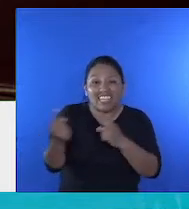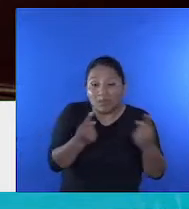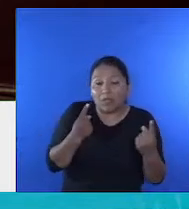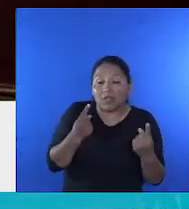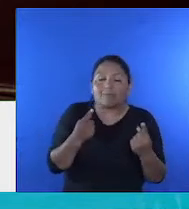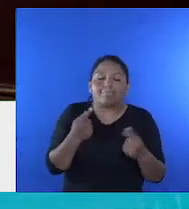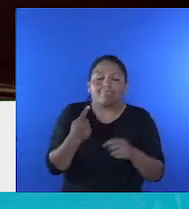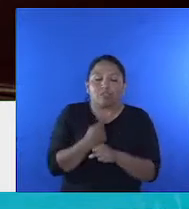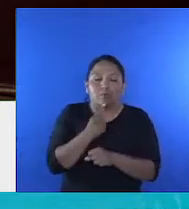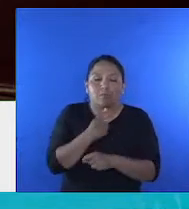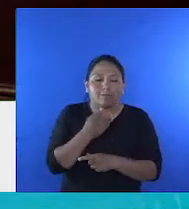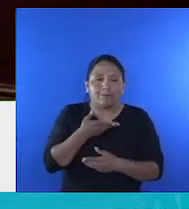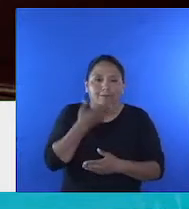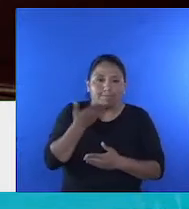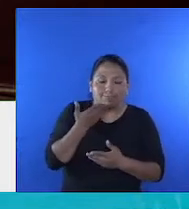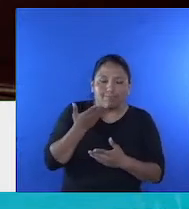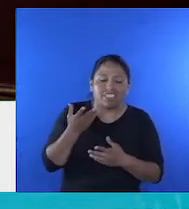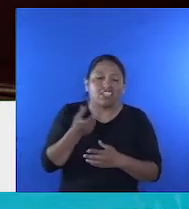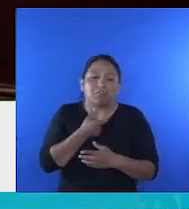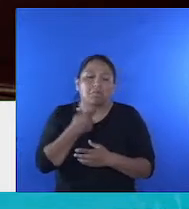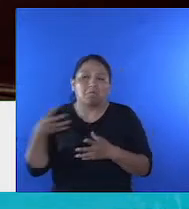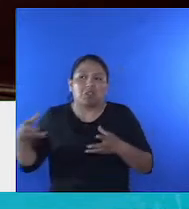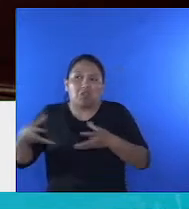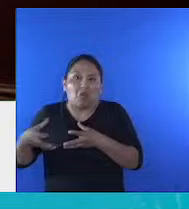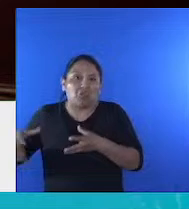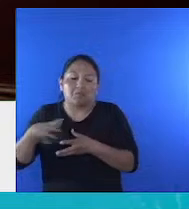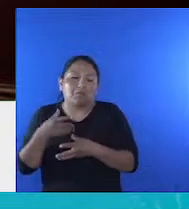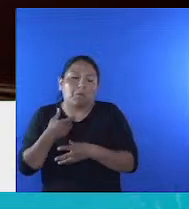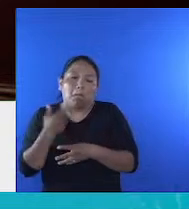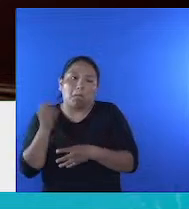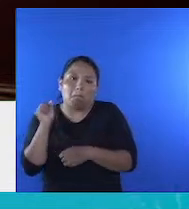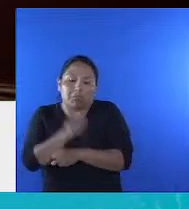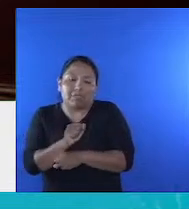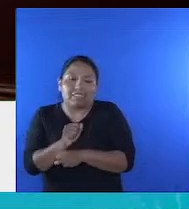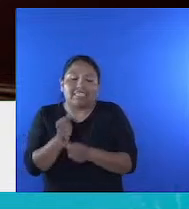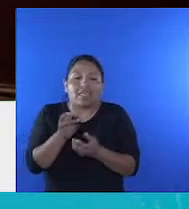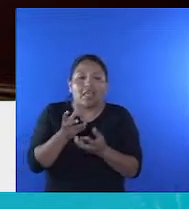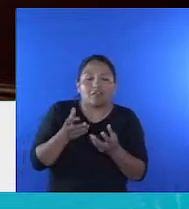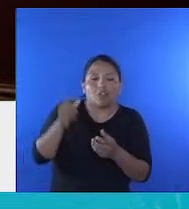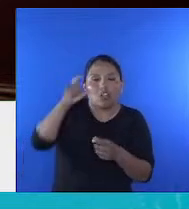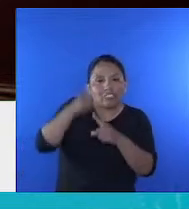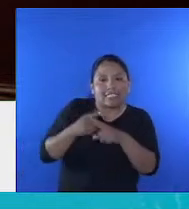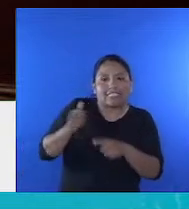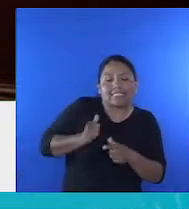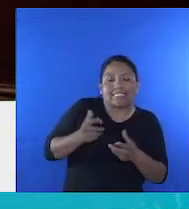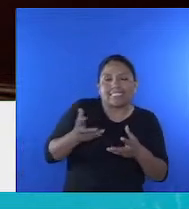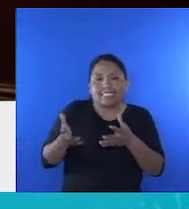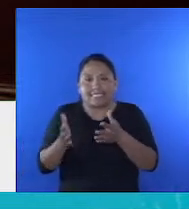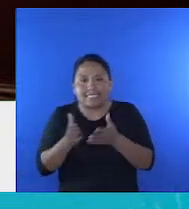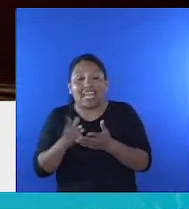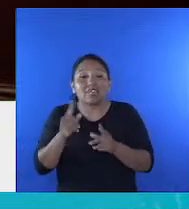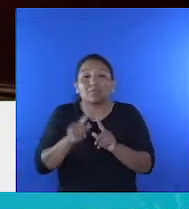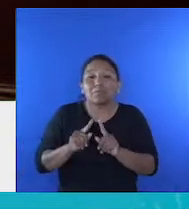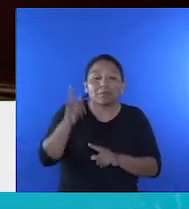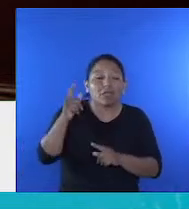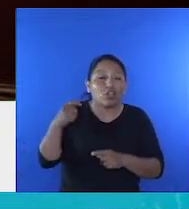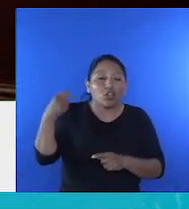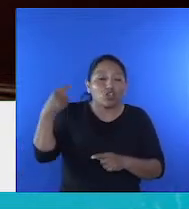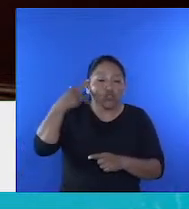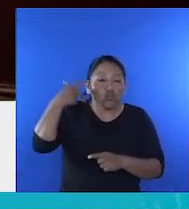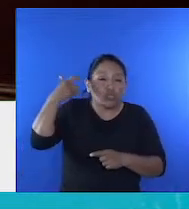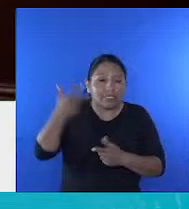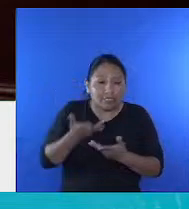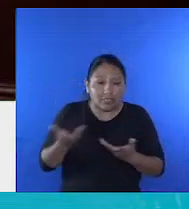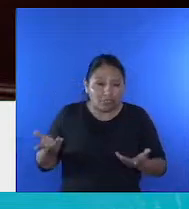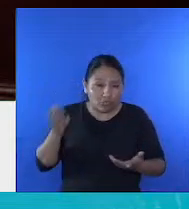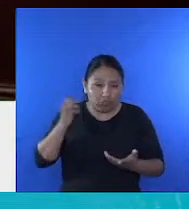no puedo hablar y el colectivo no queremos escuchar, quedaron atrapados los excombatientes. Allí empezaron los primeros suicidios. Digo,